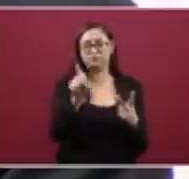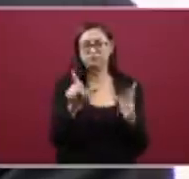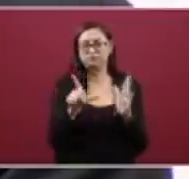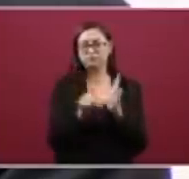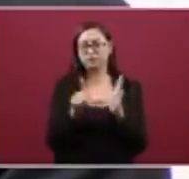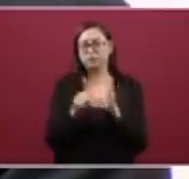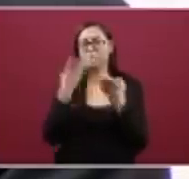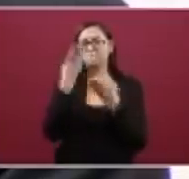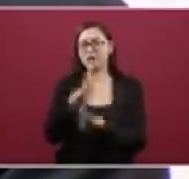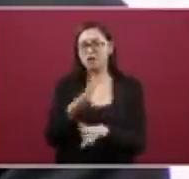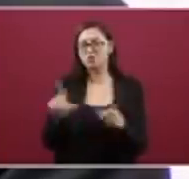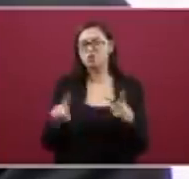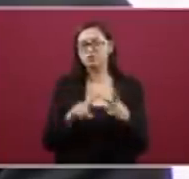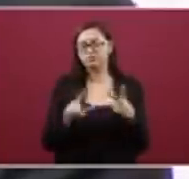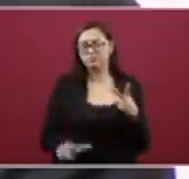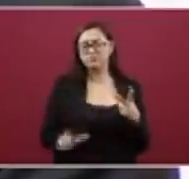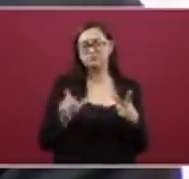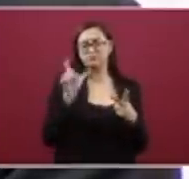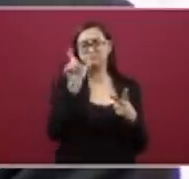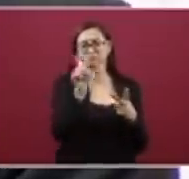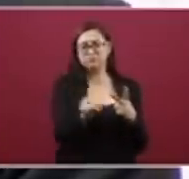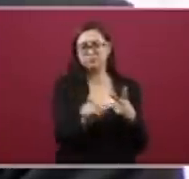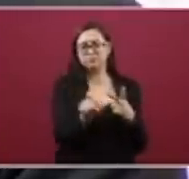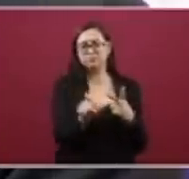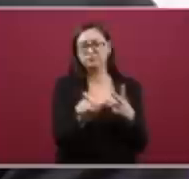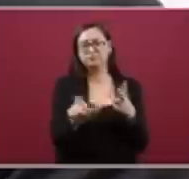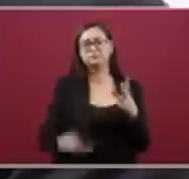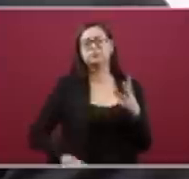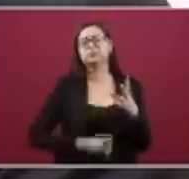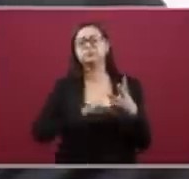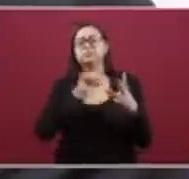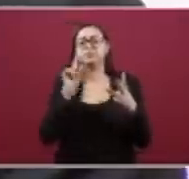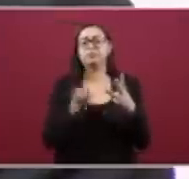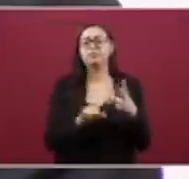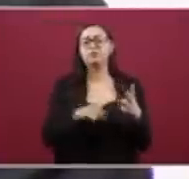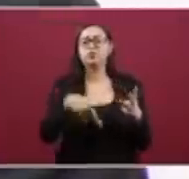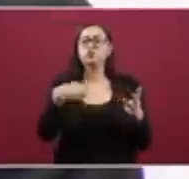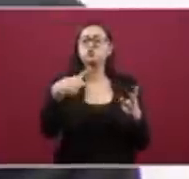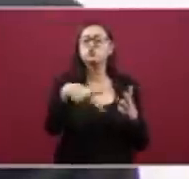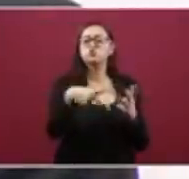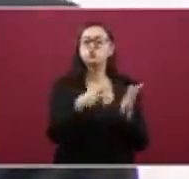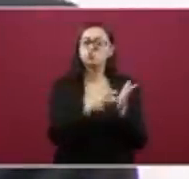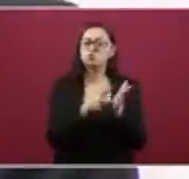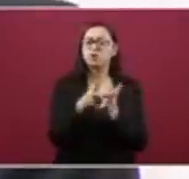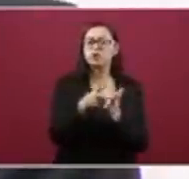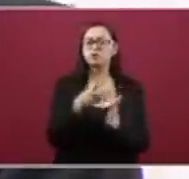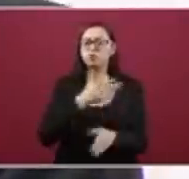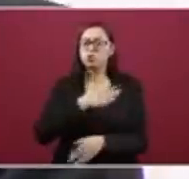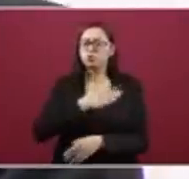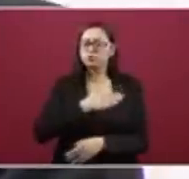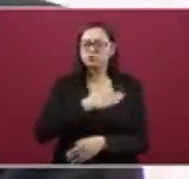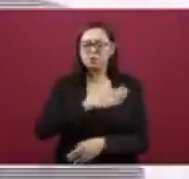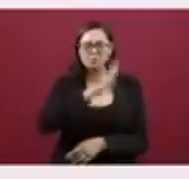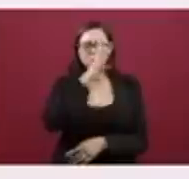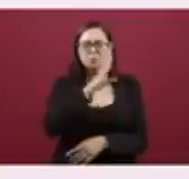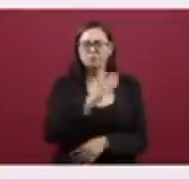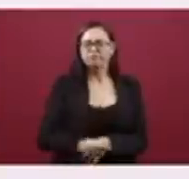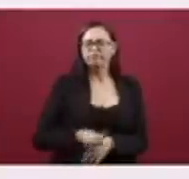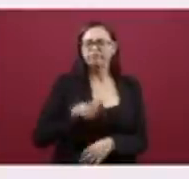bancaria y así obtiene lo que por derecho y justicia le corresponde